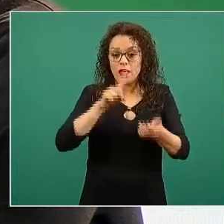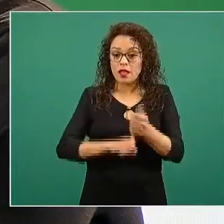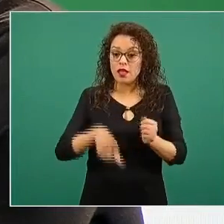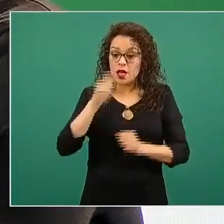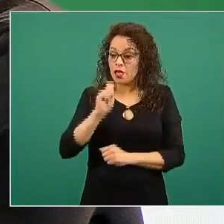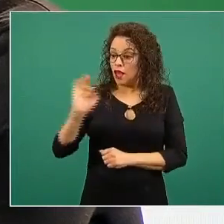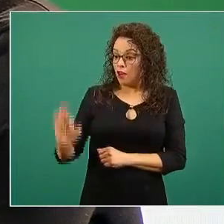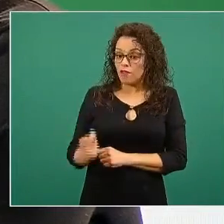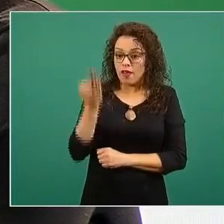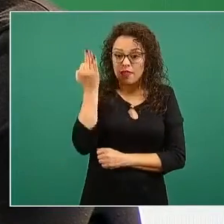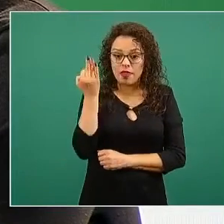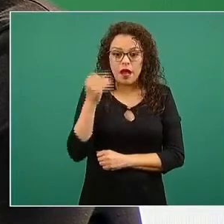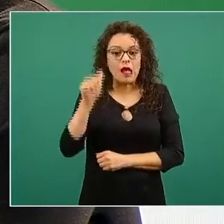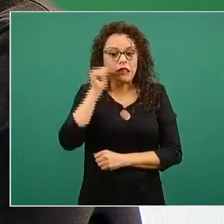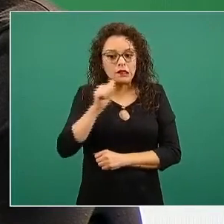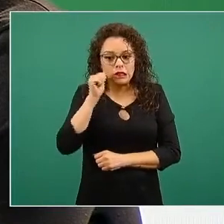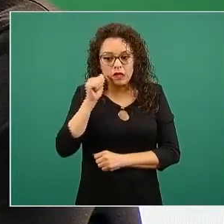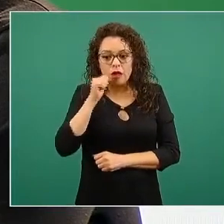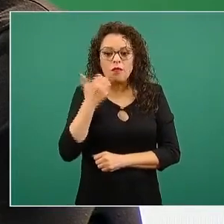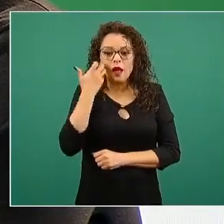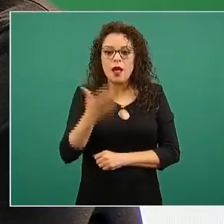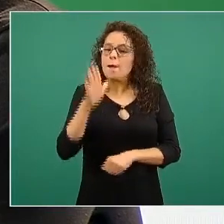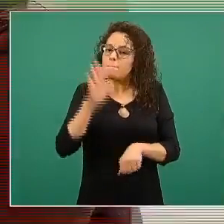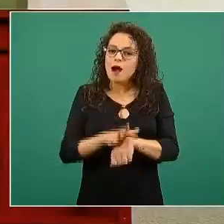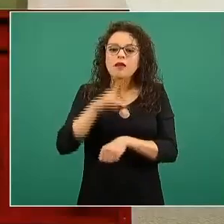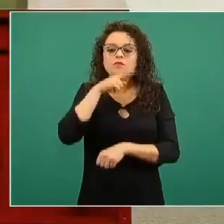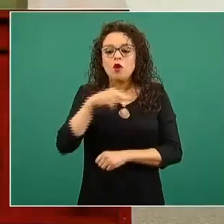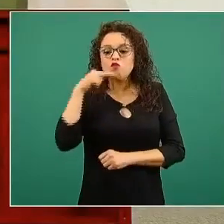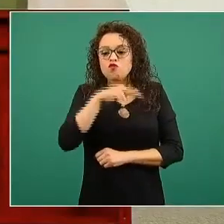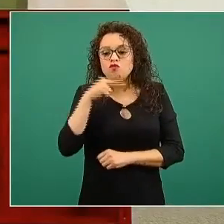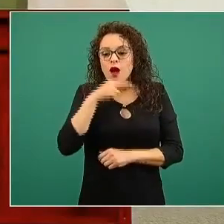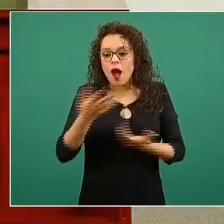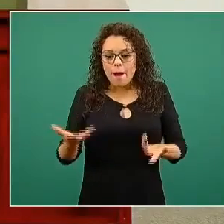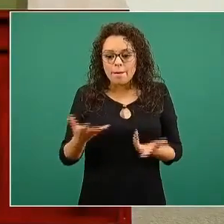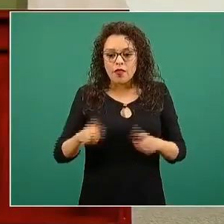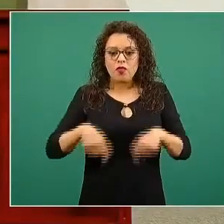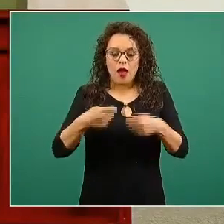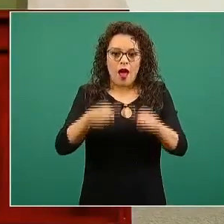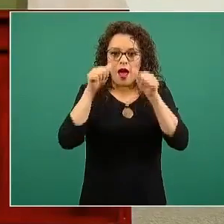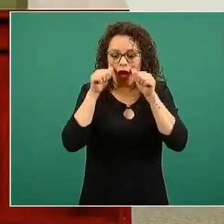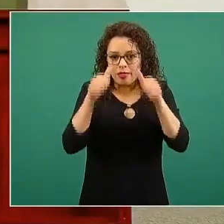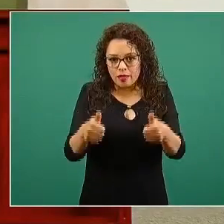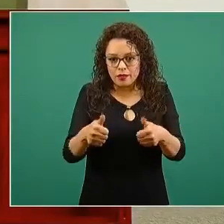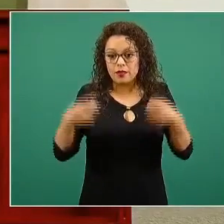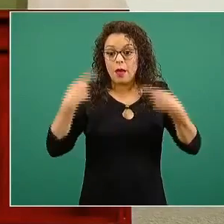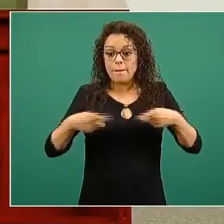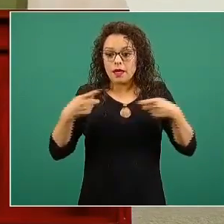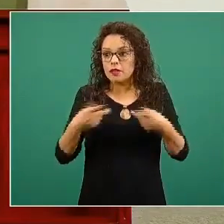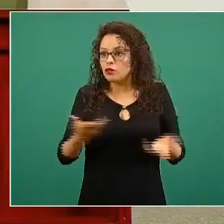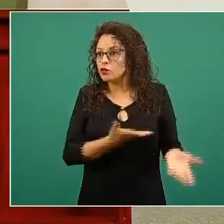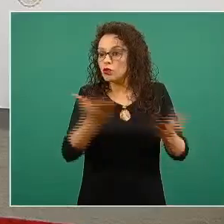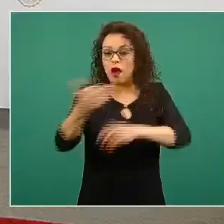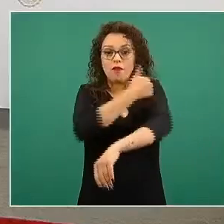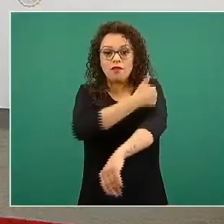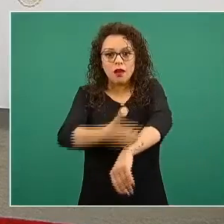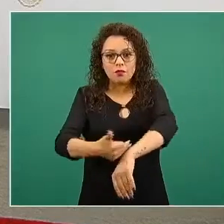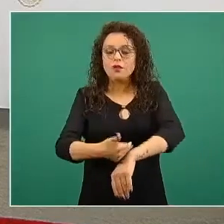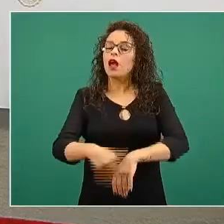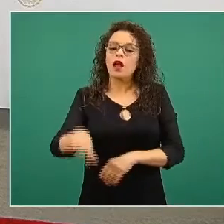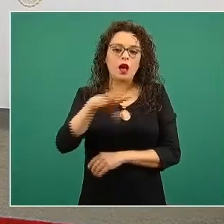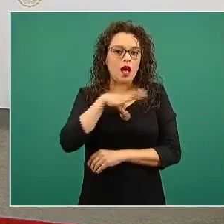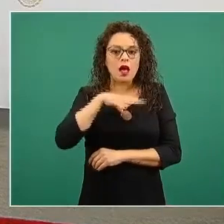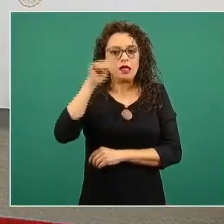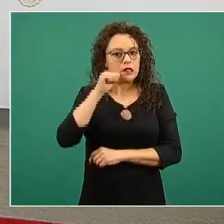medida de lo posible, tratar de eficientizar y que las personas, los deudos, los familiares puedan siempre tener este